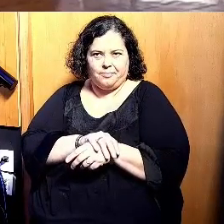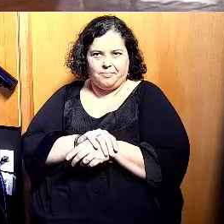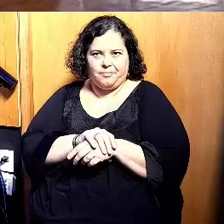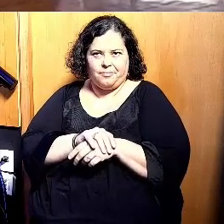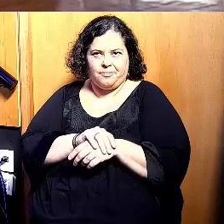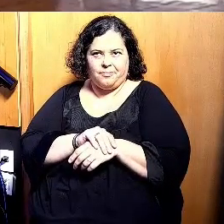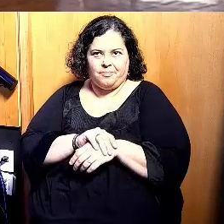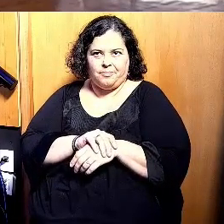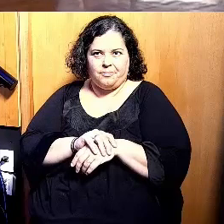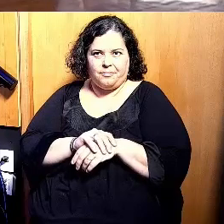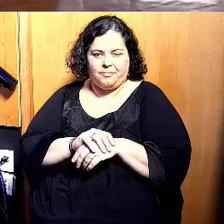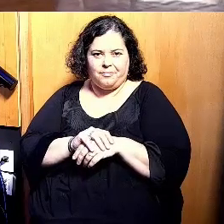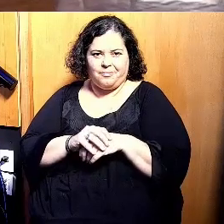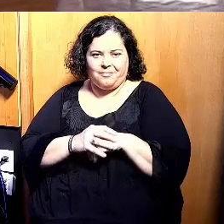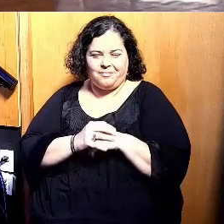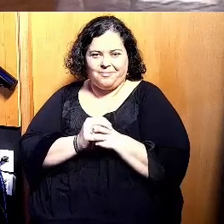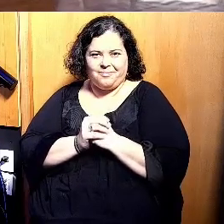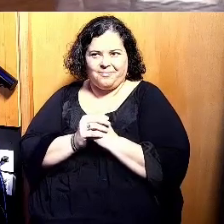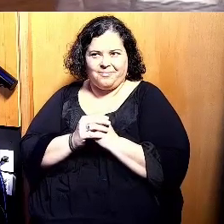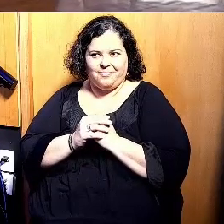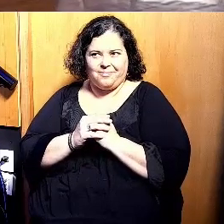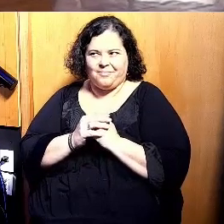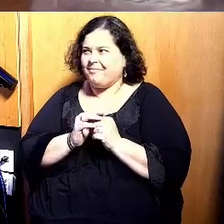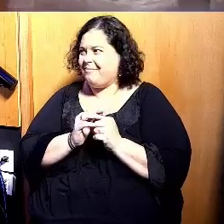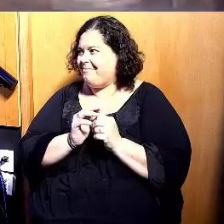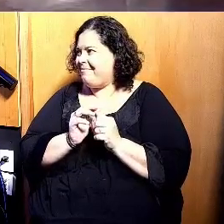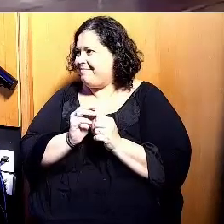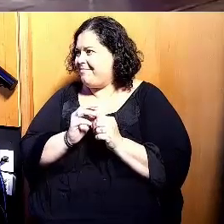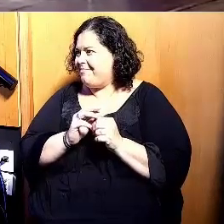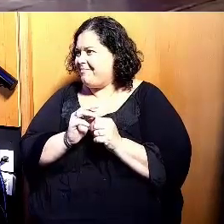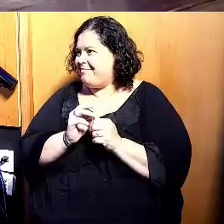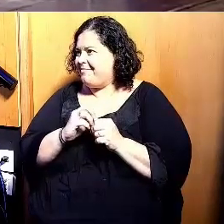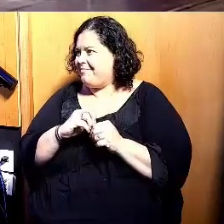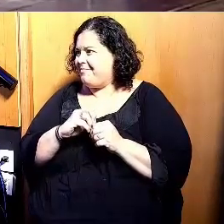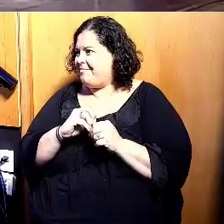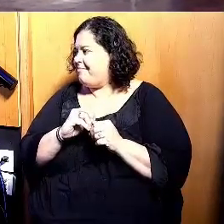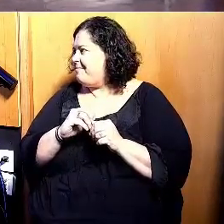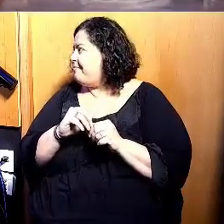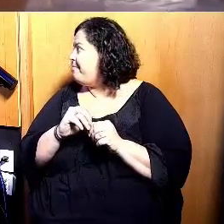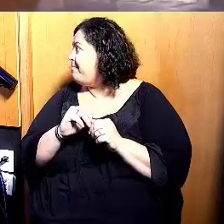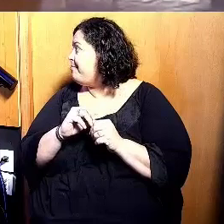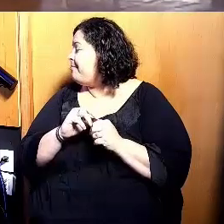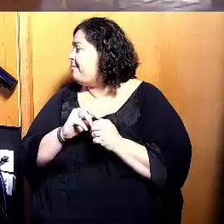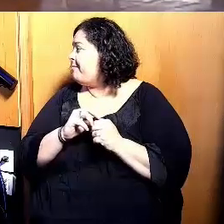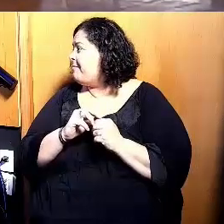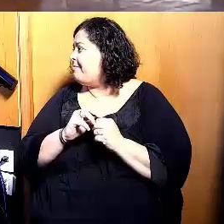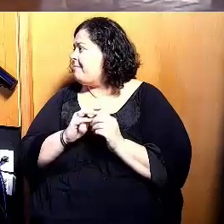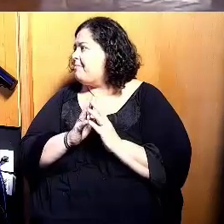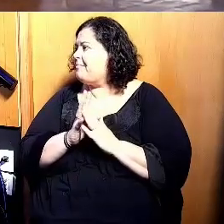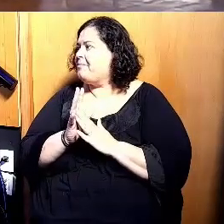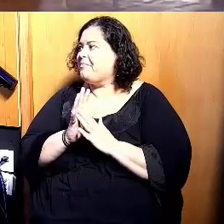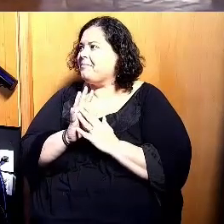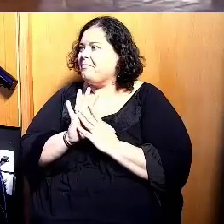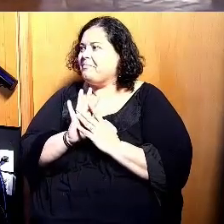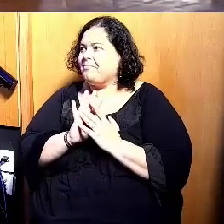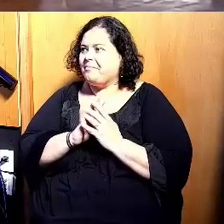Día lluvioso hoy, creo que me arma un poco. Muchas, claro, está bien. Sí, bárbaro,